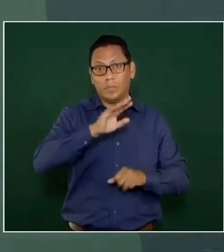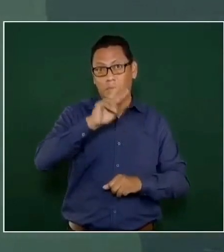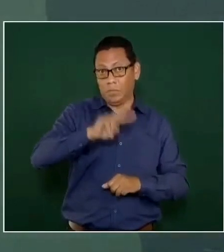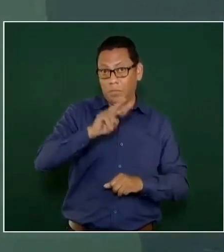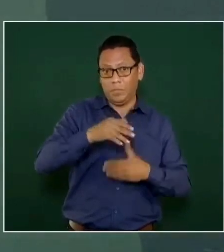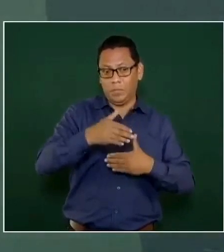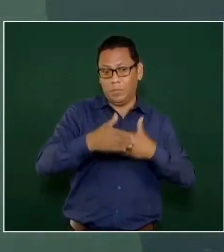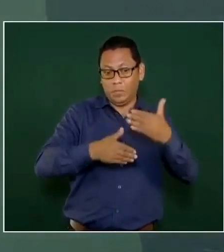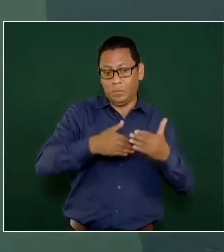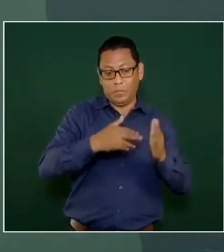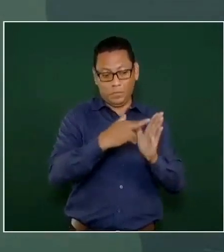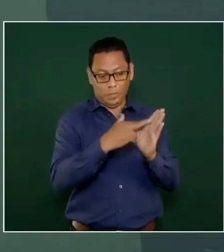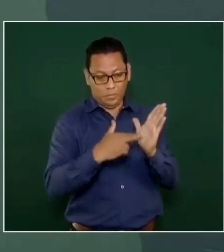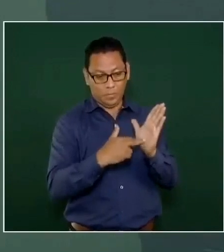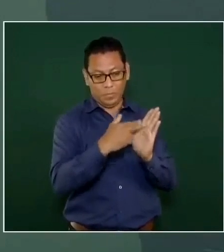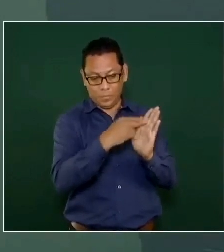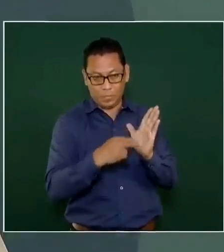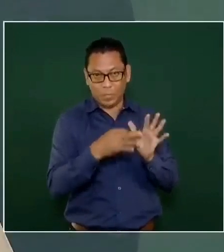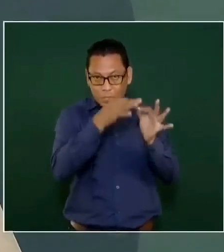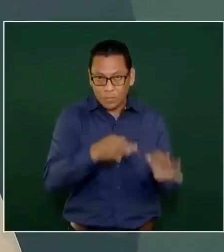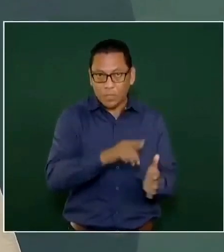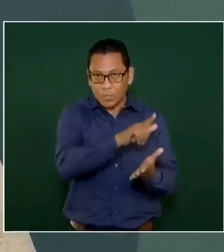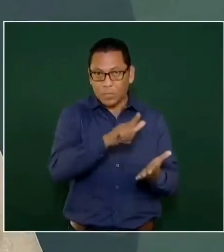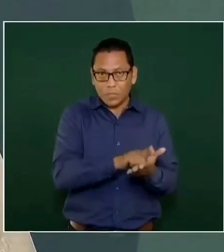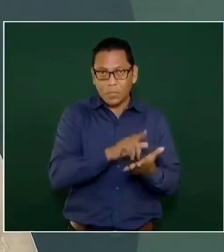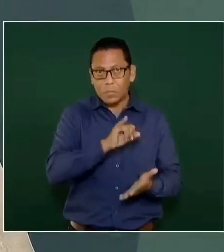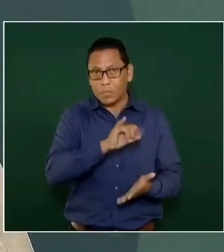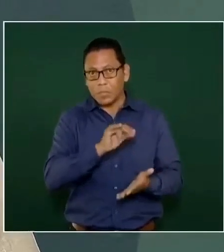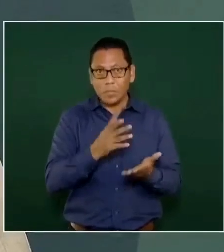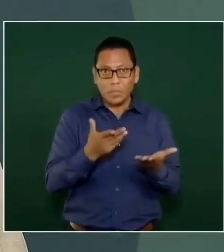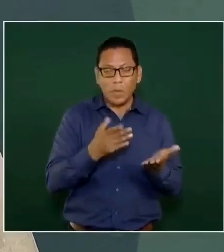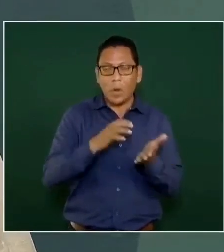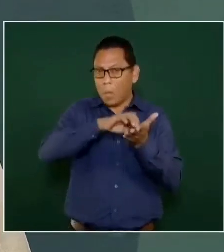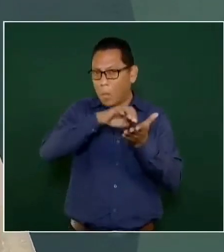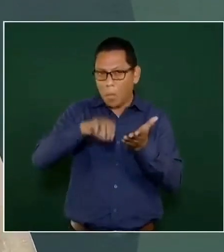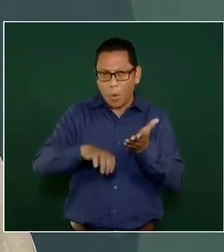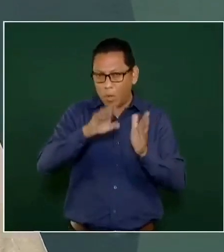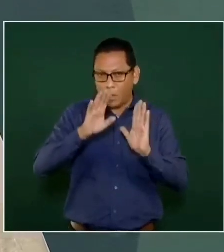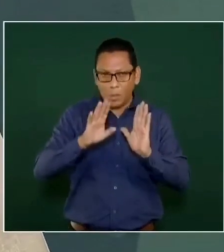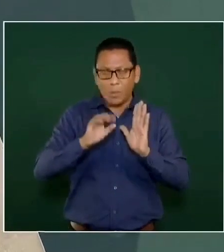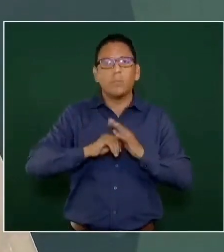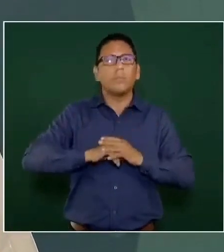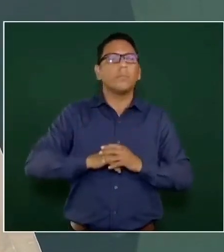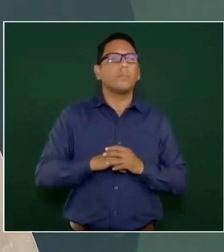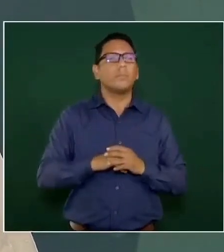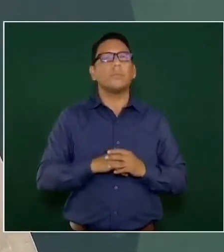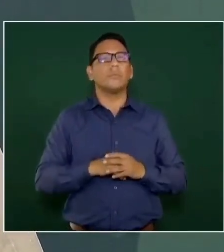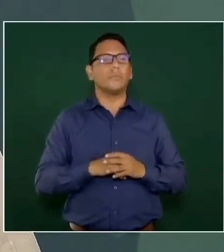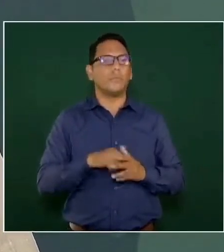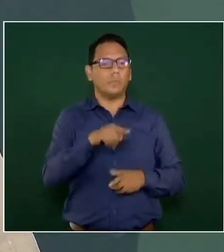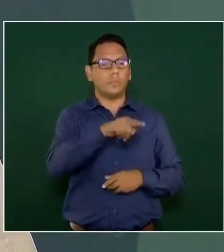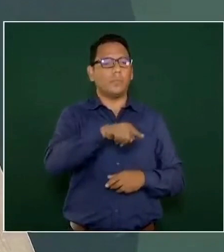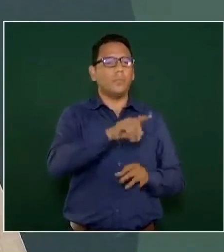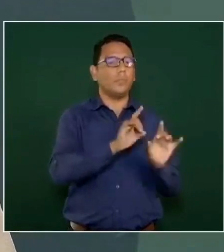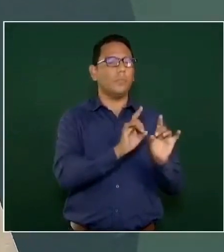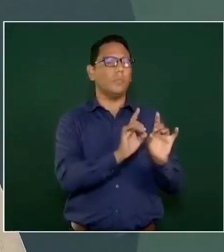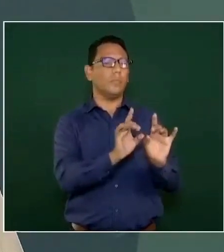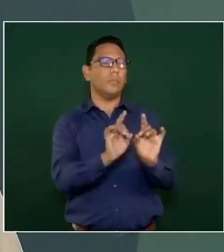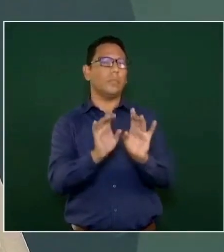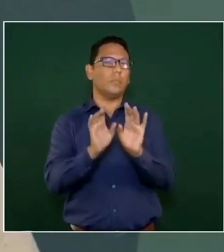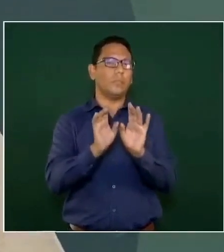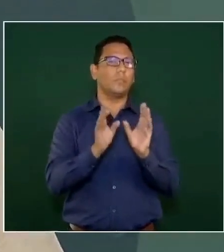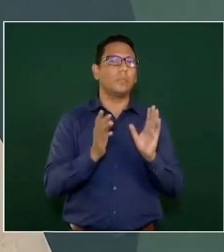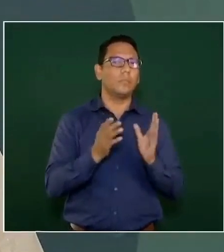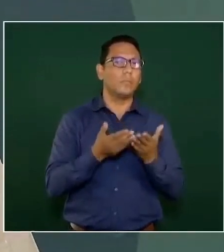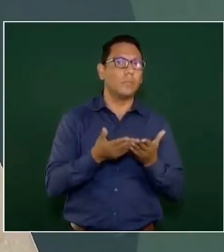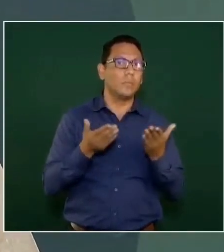marcan las leyes, por ejemplo el retiro de la inmunidad de la que goza el